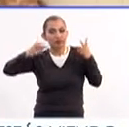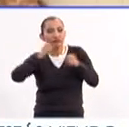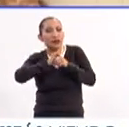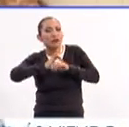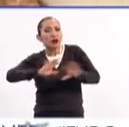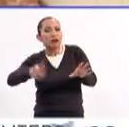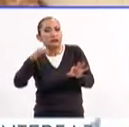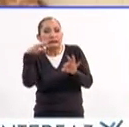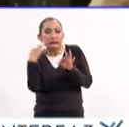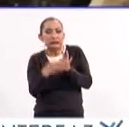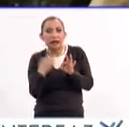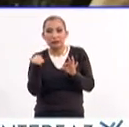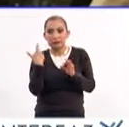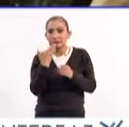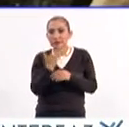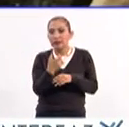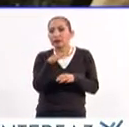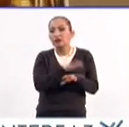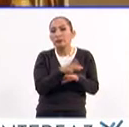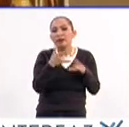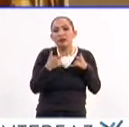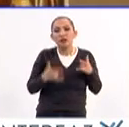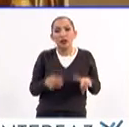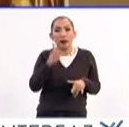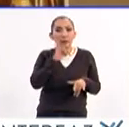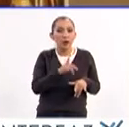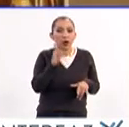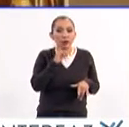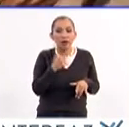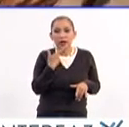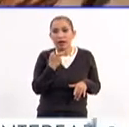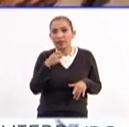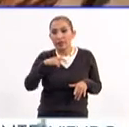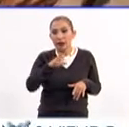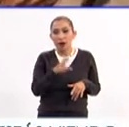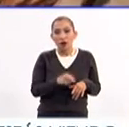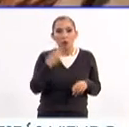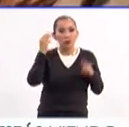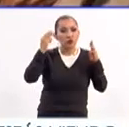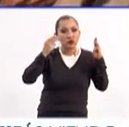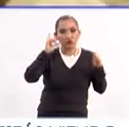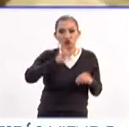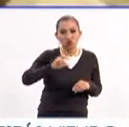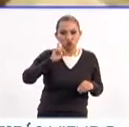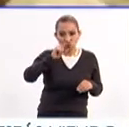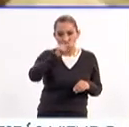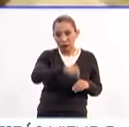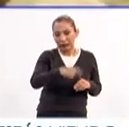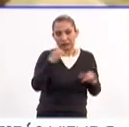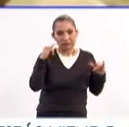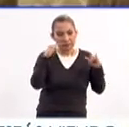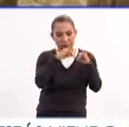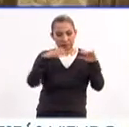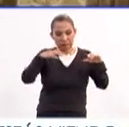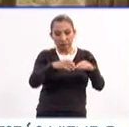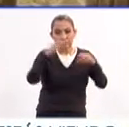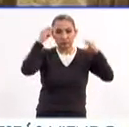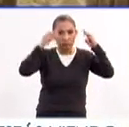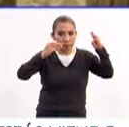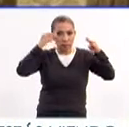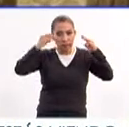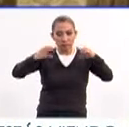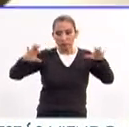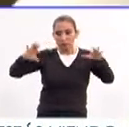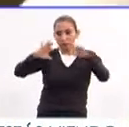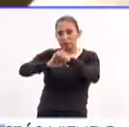información pertinente y oportuna sobre la historia de la mujer y género. El Museo de la Mujer es una institución museística